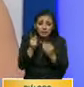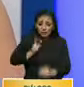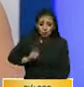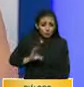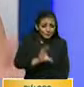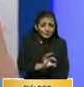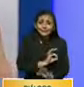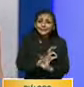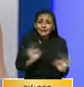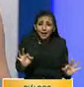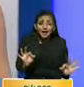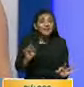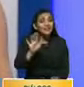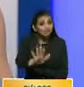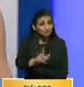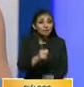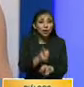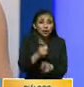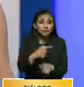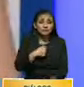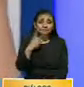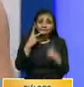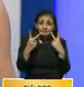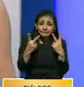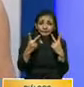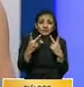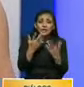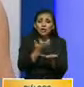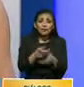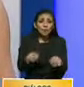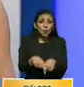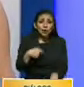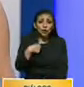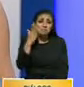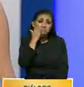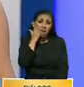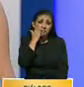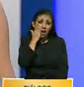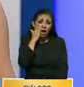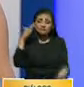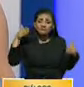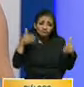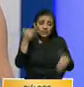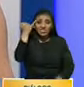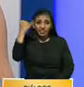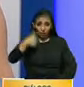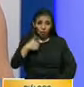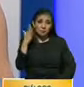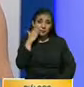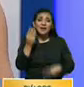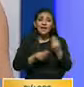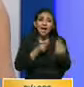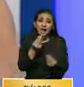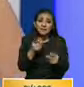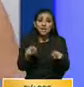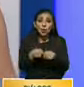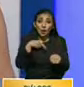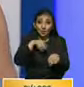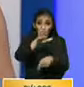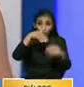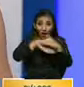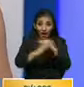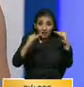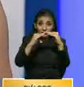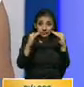mesa. Yo veo la economía del país con ojos de madre, muy cierto. Empezaré por poner en orden la casa. Tengo